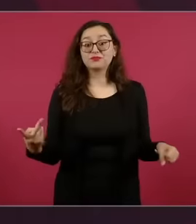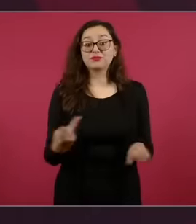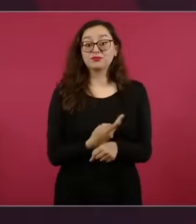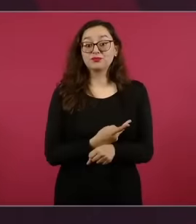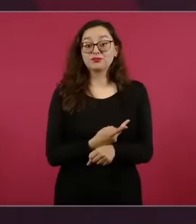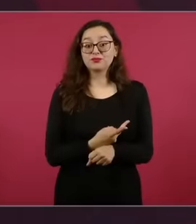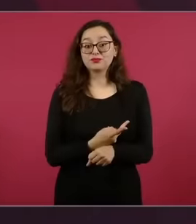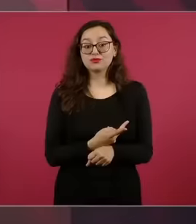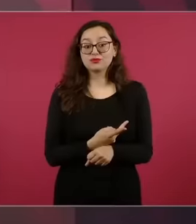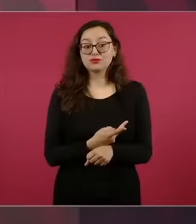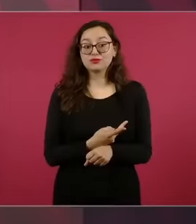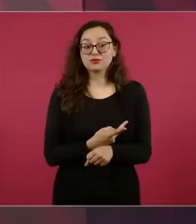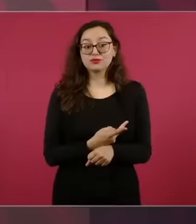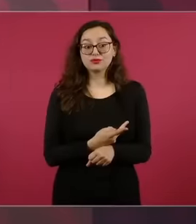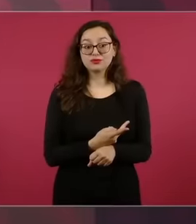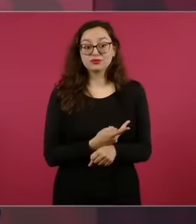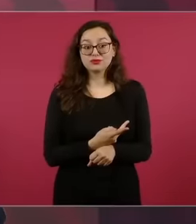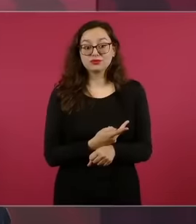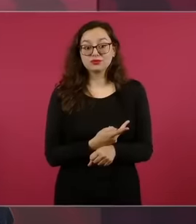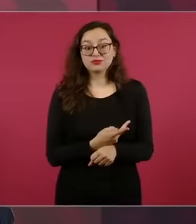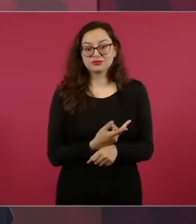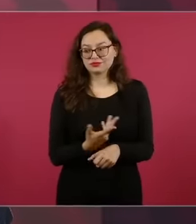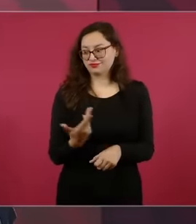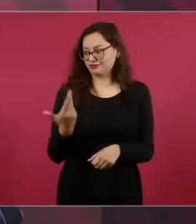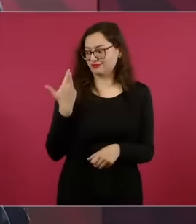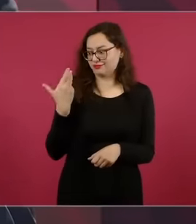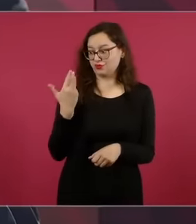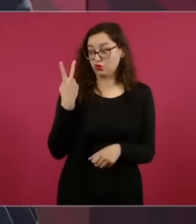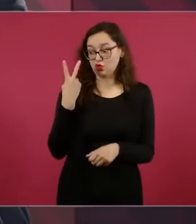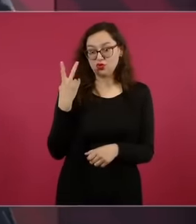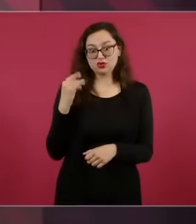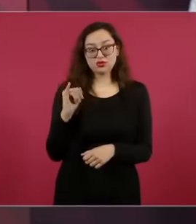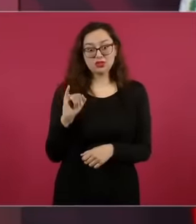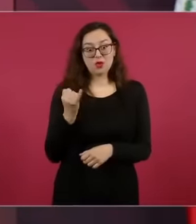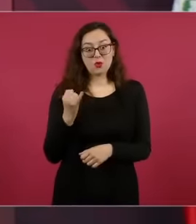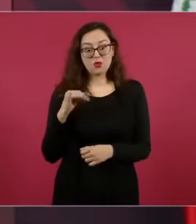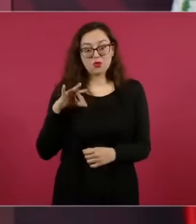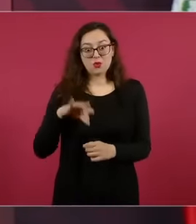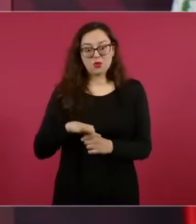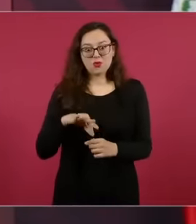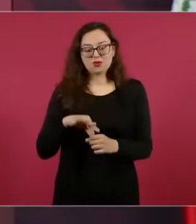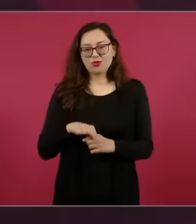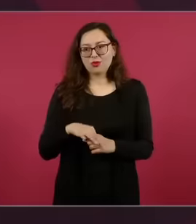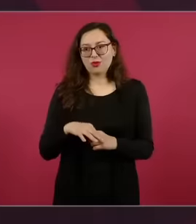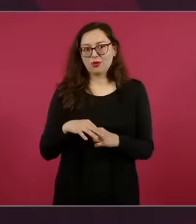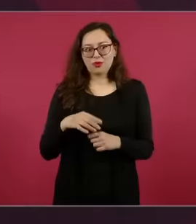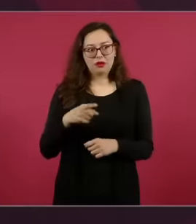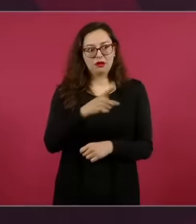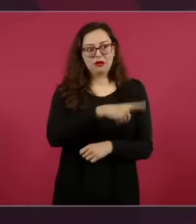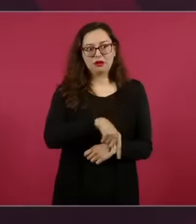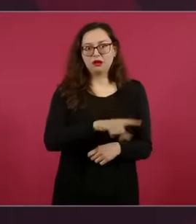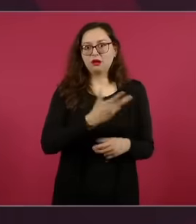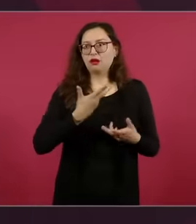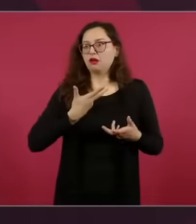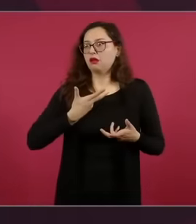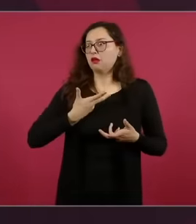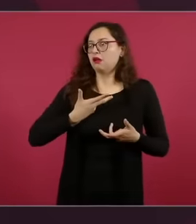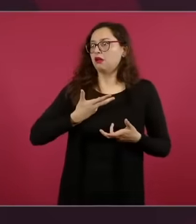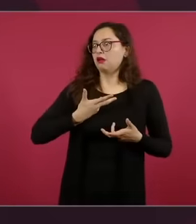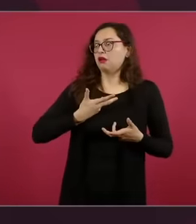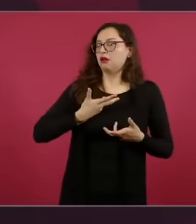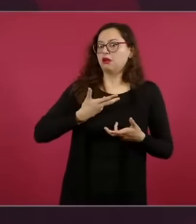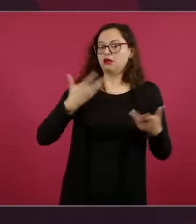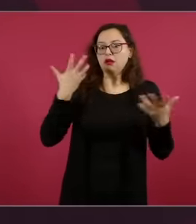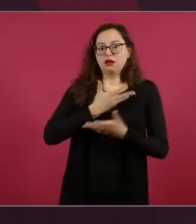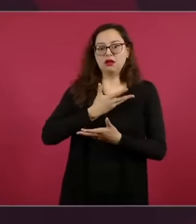de la elección pasada aquí en la ciudad fue completamente distinto a lo que sucedió en la